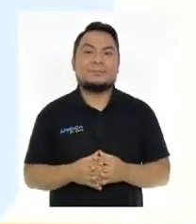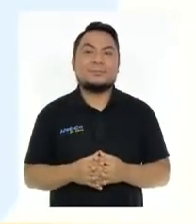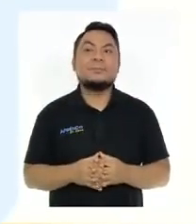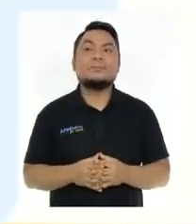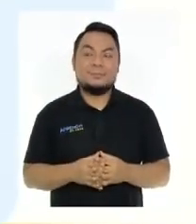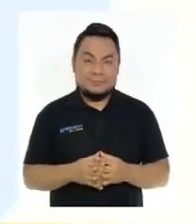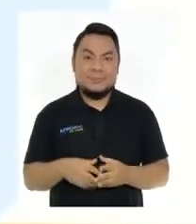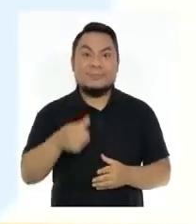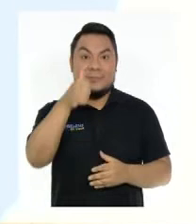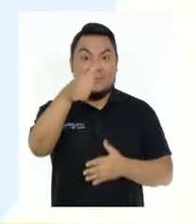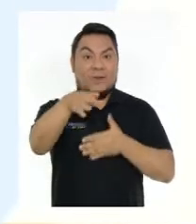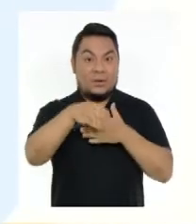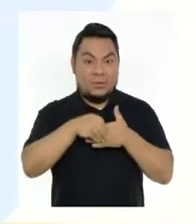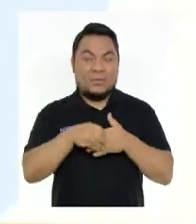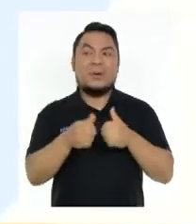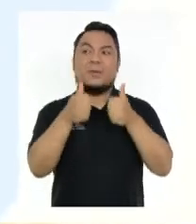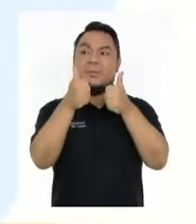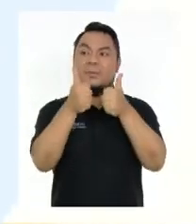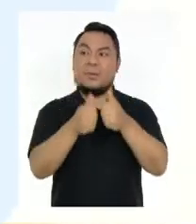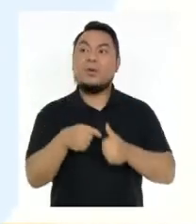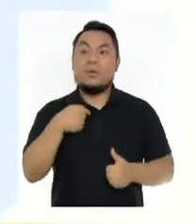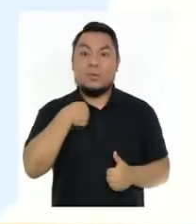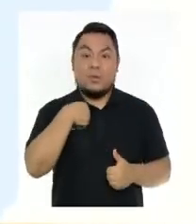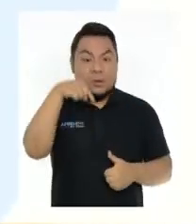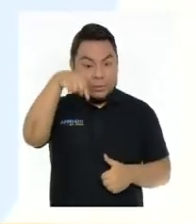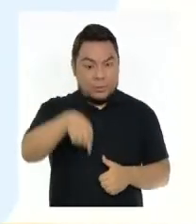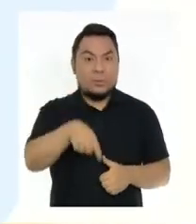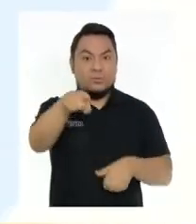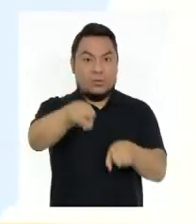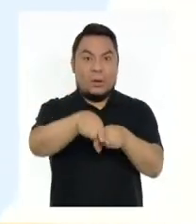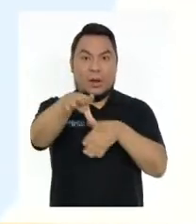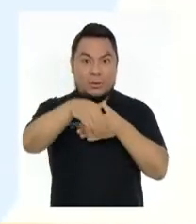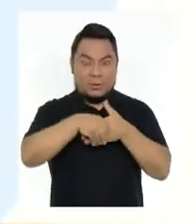Eso. Si me agacho, tú también lo haces.